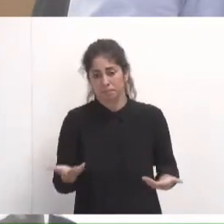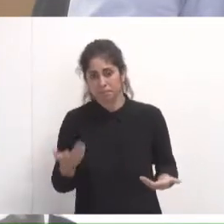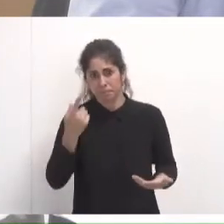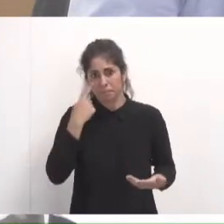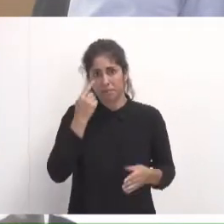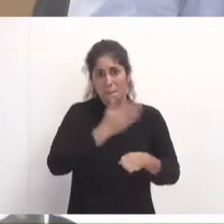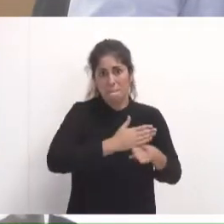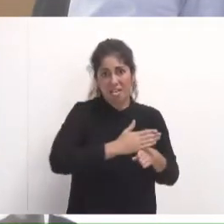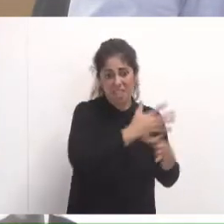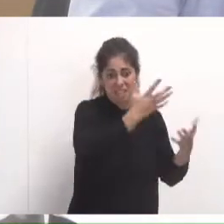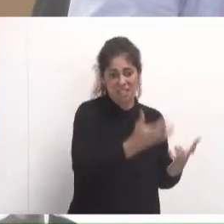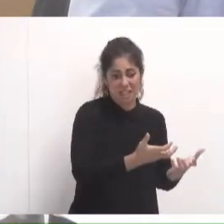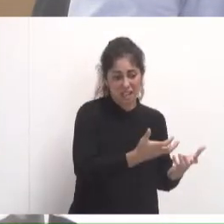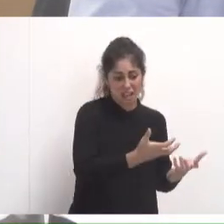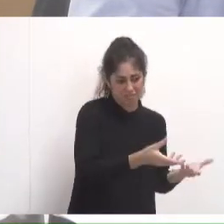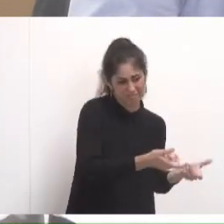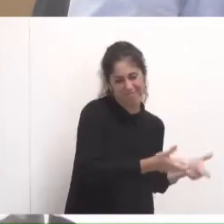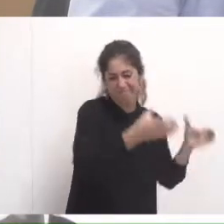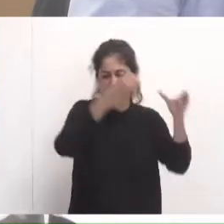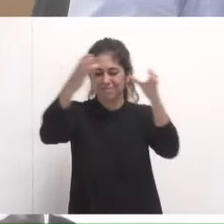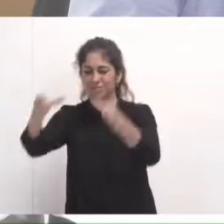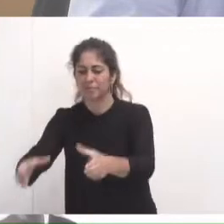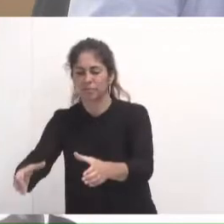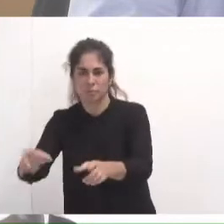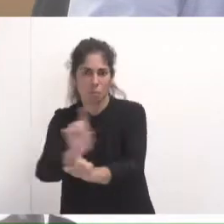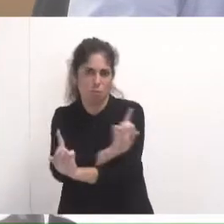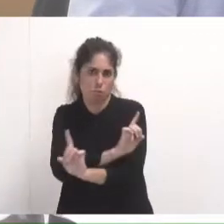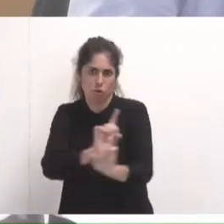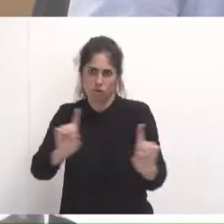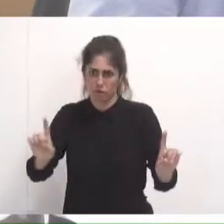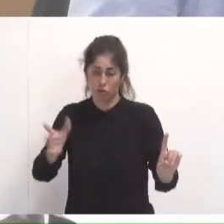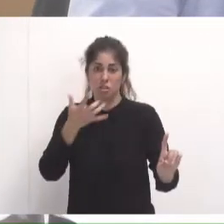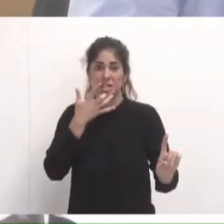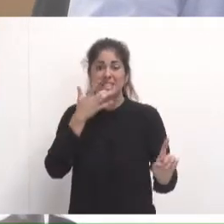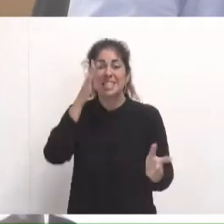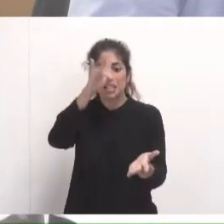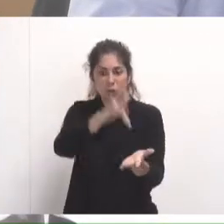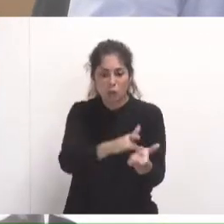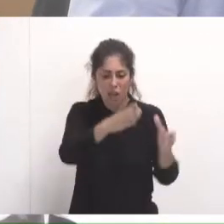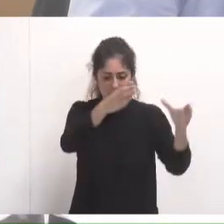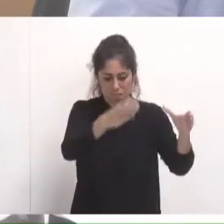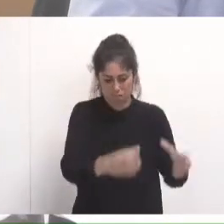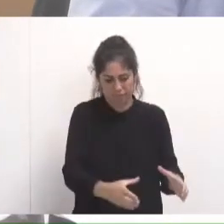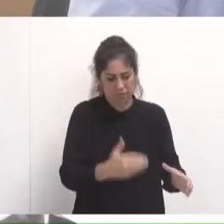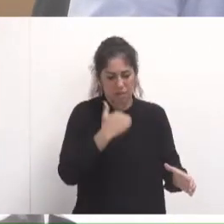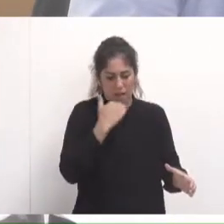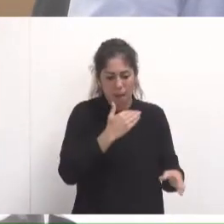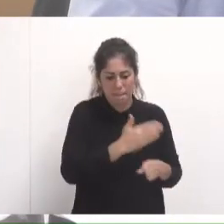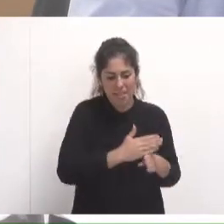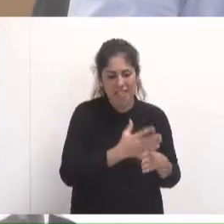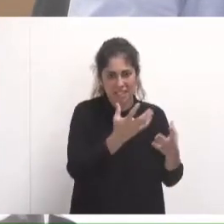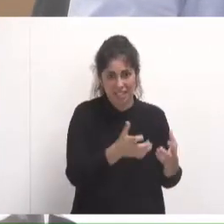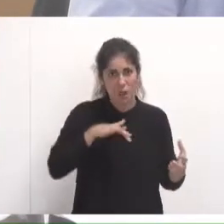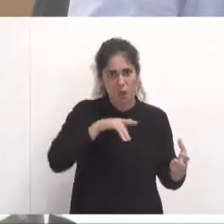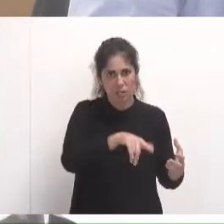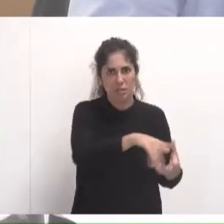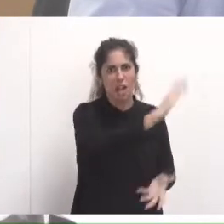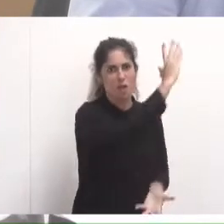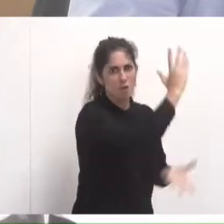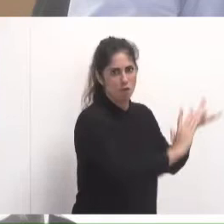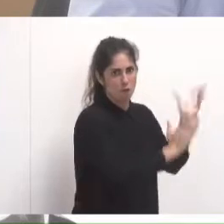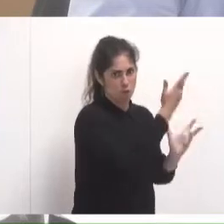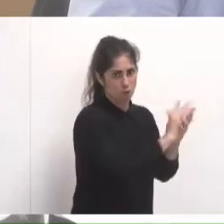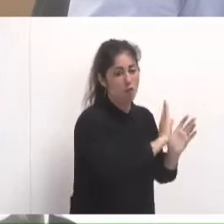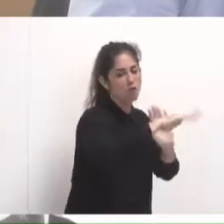compuesto de madera muerta fuera de la misma y quemar el material en la misma parcela. Bueno, yo creo que son una serie de criterios técnicos, porque